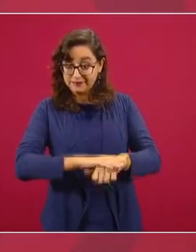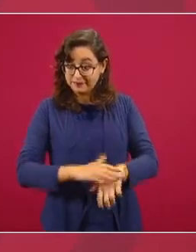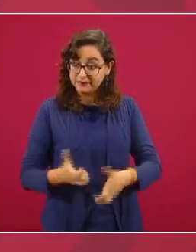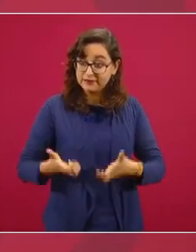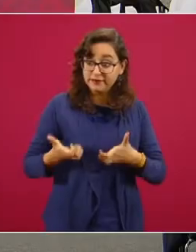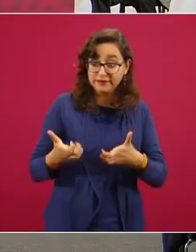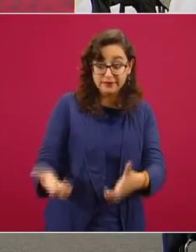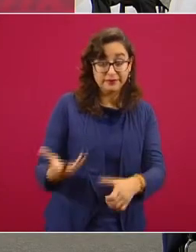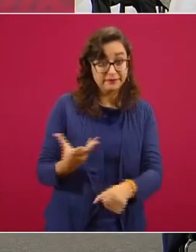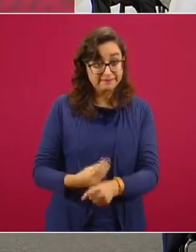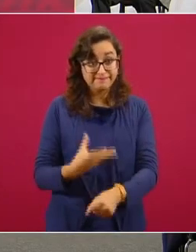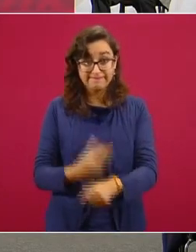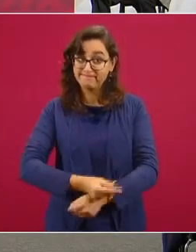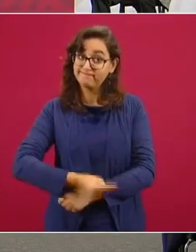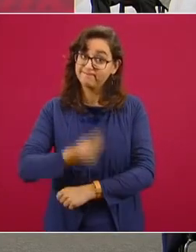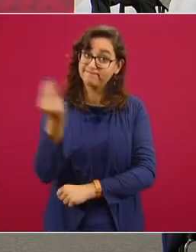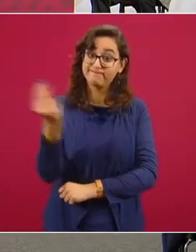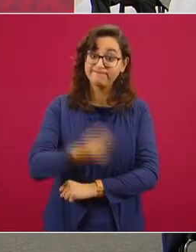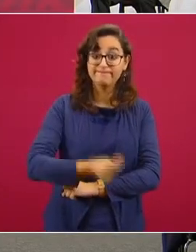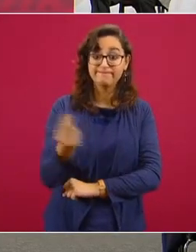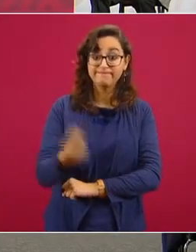calles.